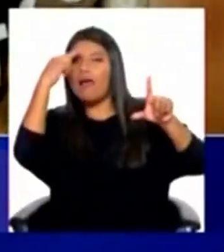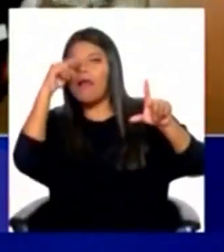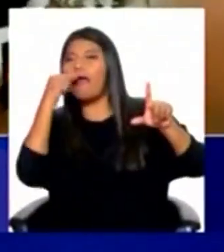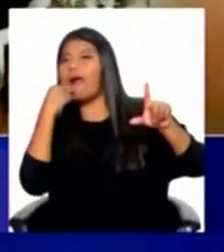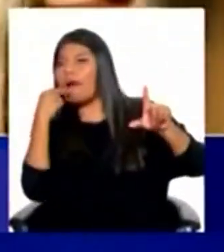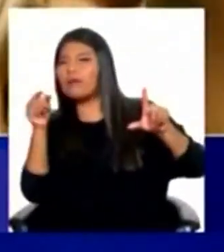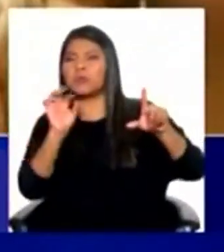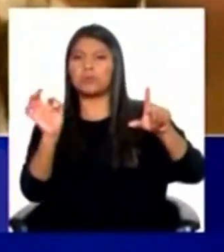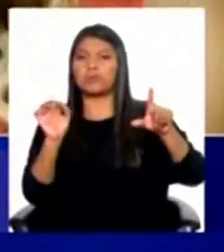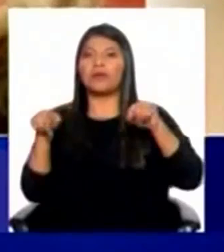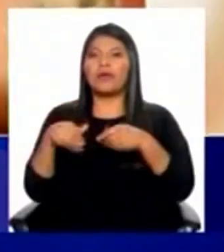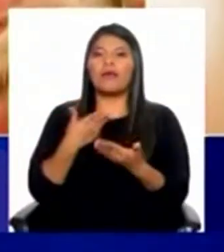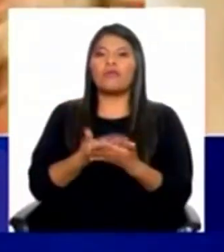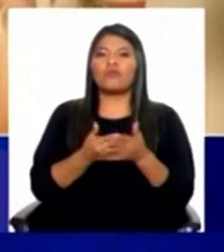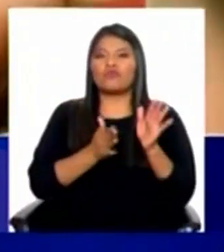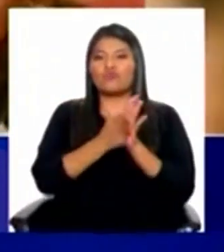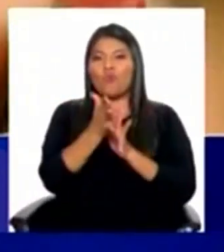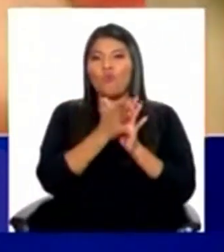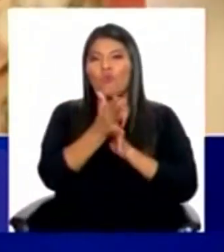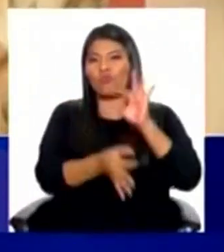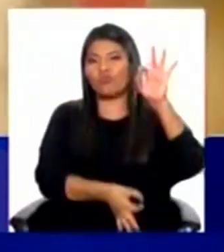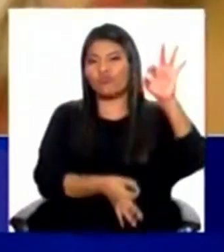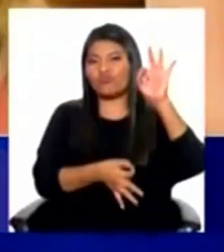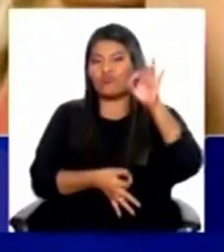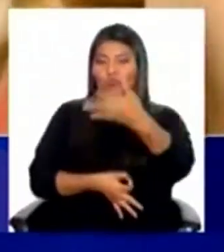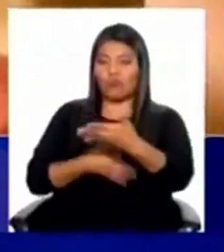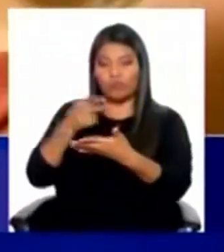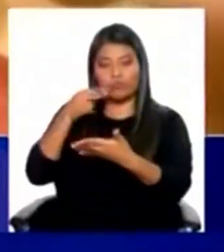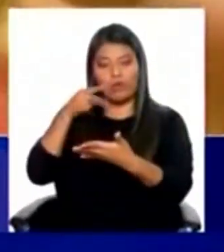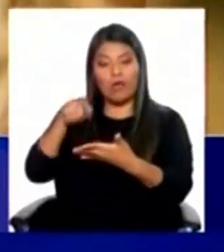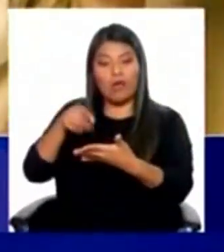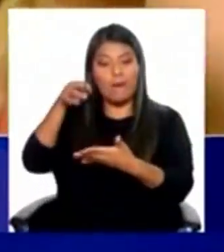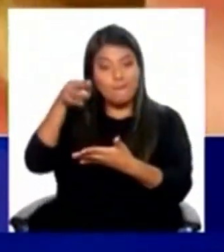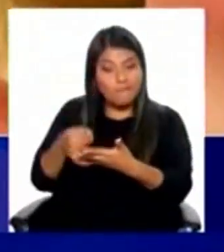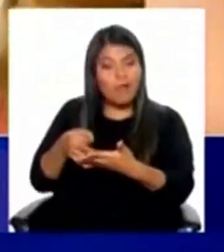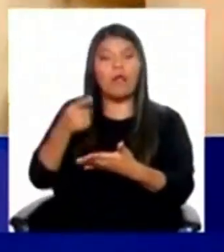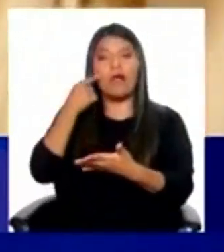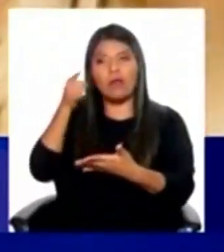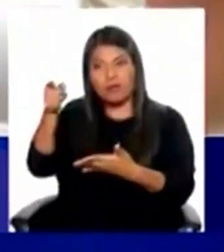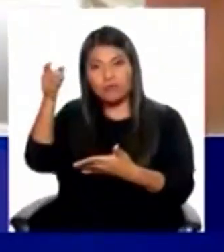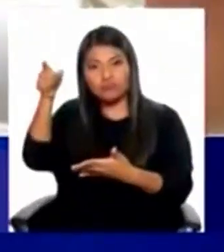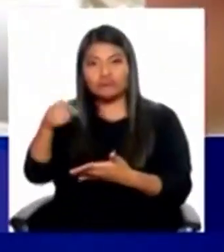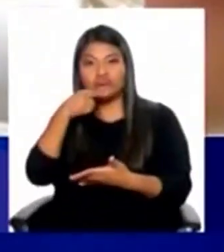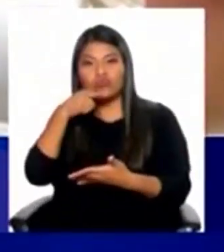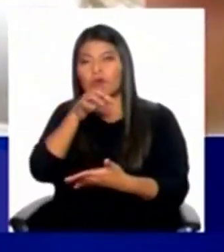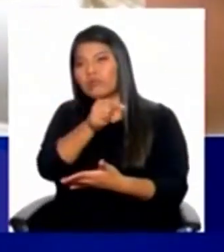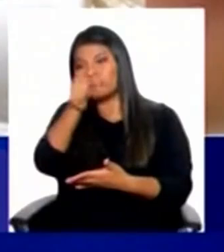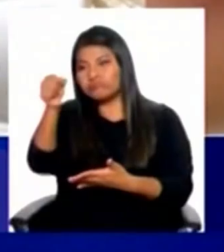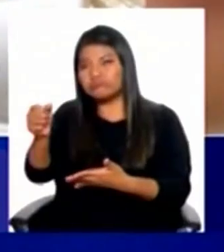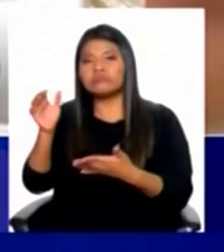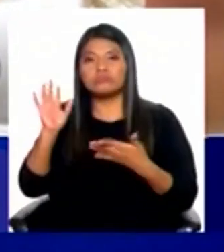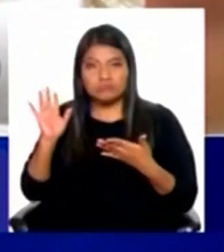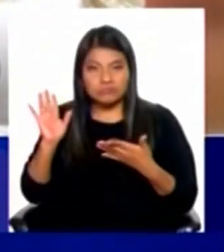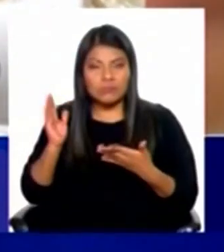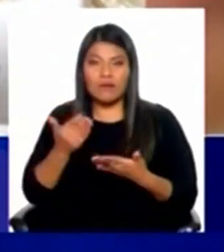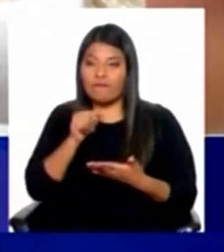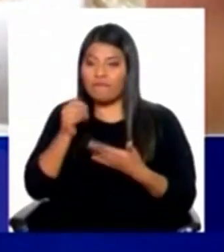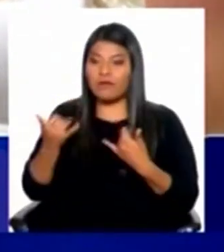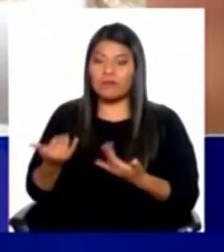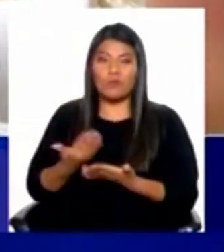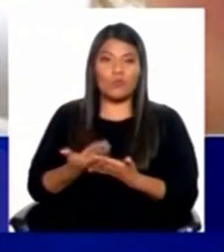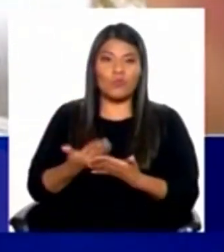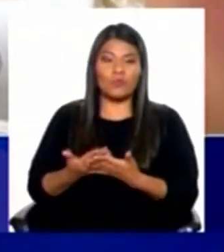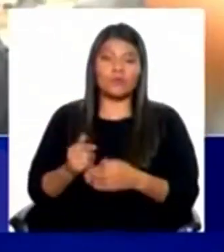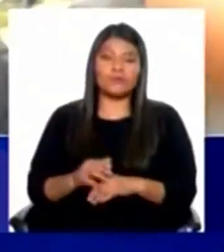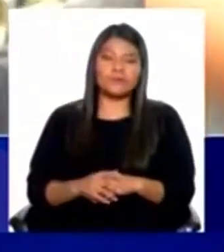redes sociales. Lo que el juez necesita para decir es una evidencia concreta, y esa evidencia es la que al menos al día de hoy todavía no se cuenta. Exactamente. Yo